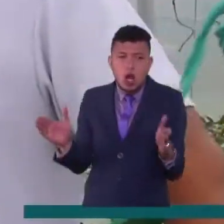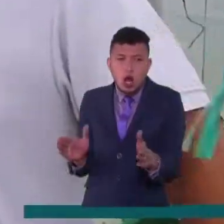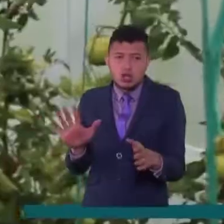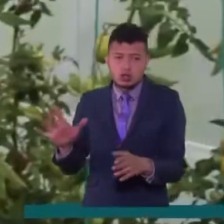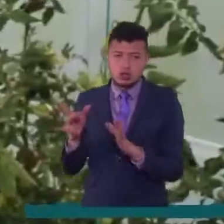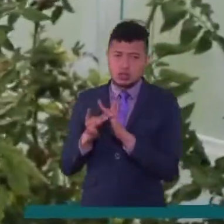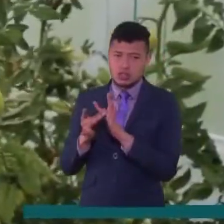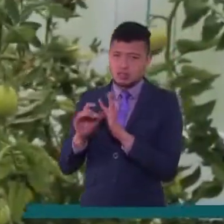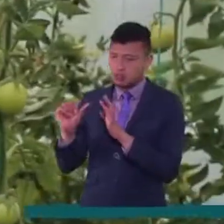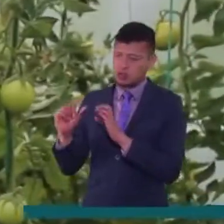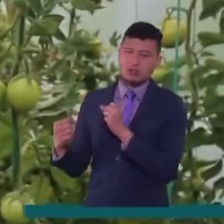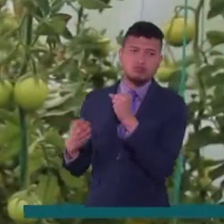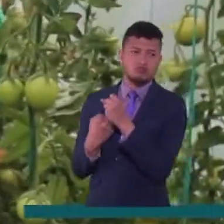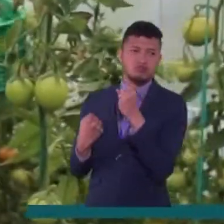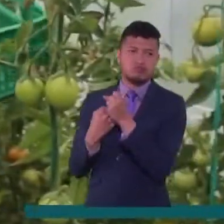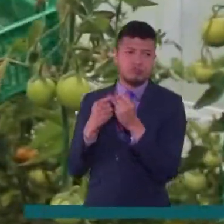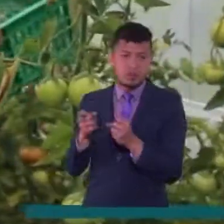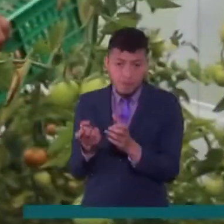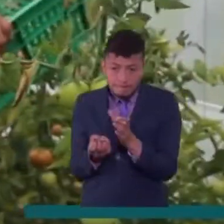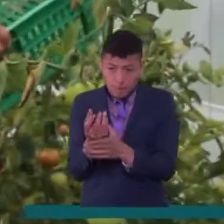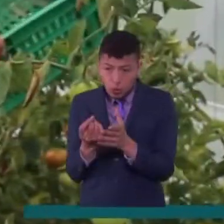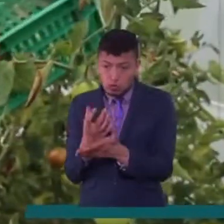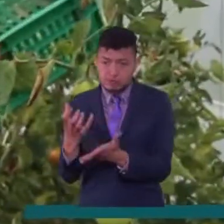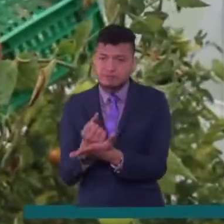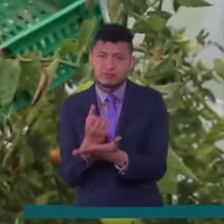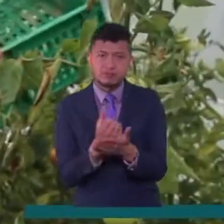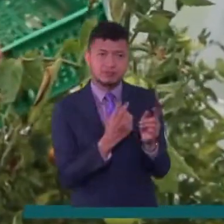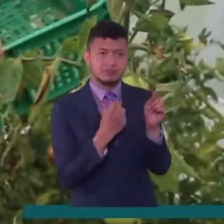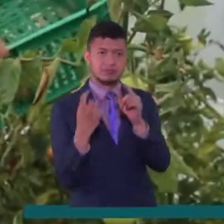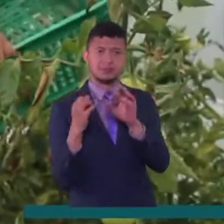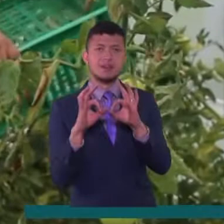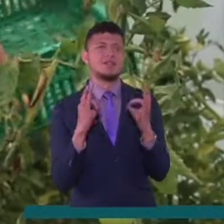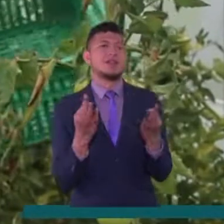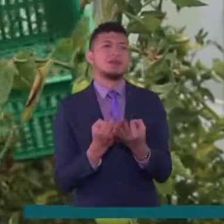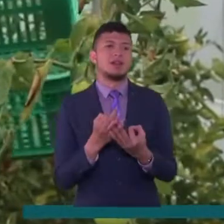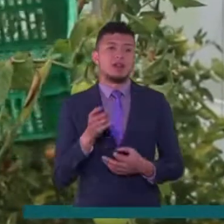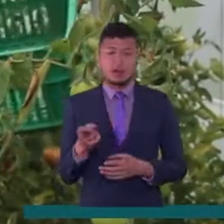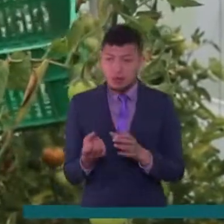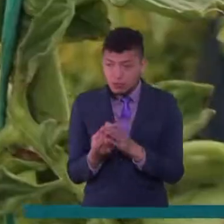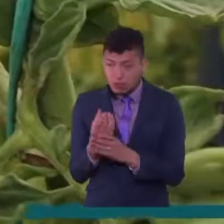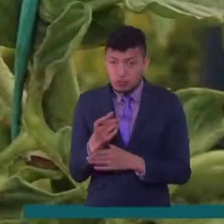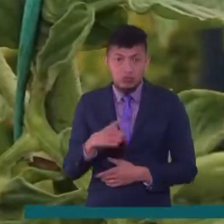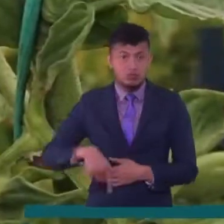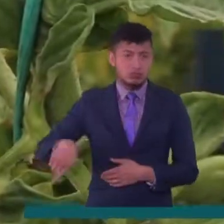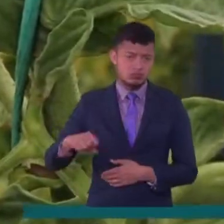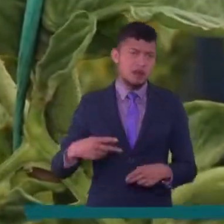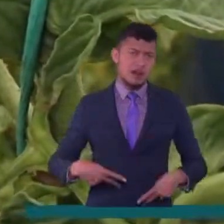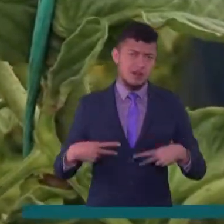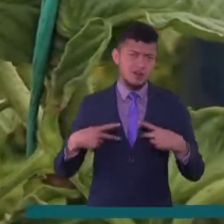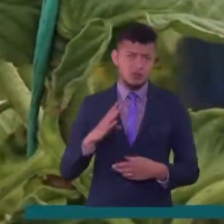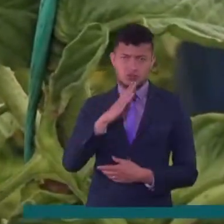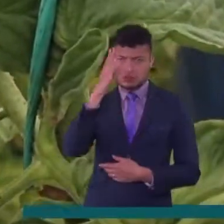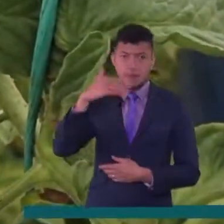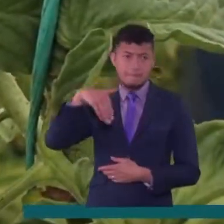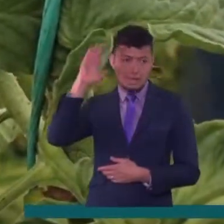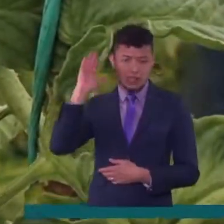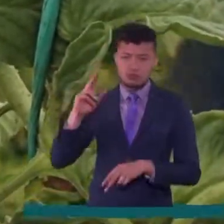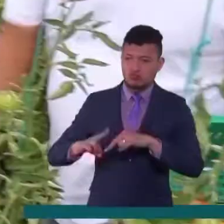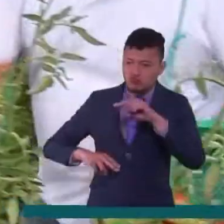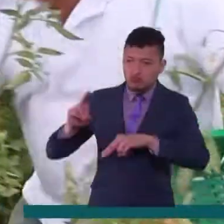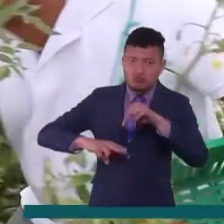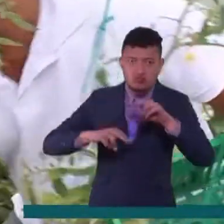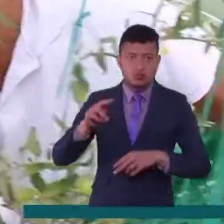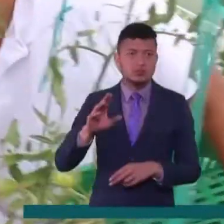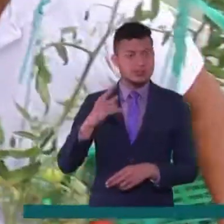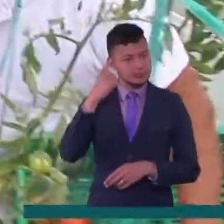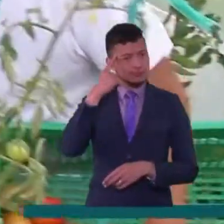la ayuda de su esposa. De este producto deriva el sustento económico para su familia, pues, aunque buena parte de su vida se ha dedicado a la